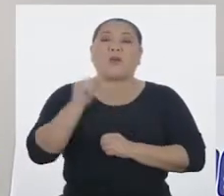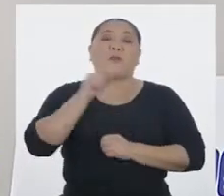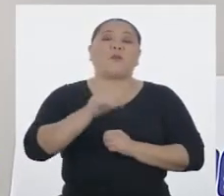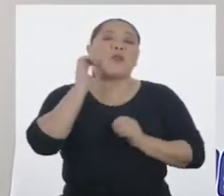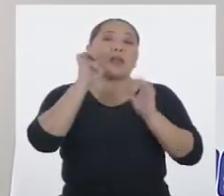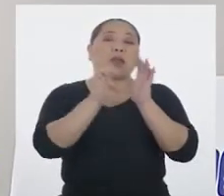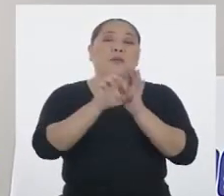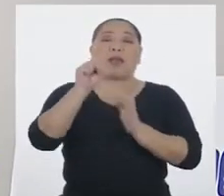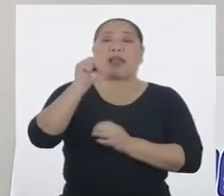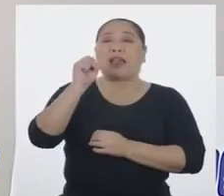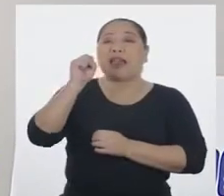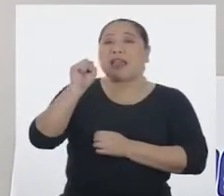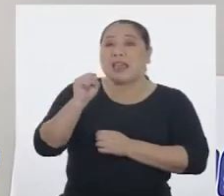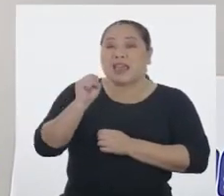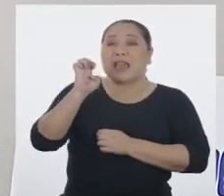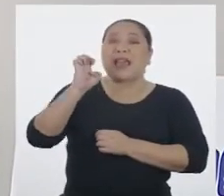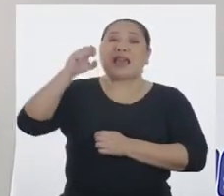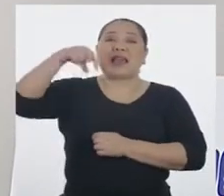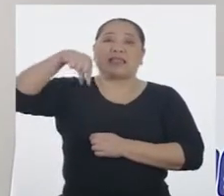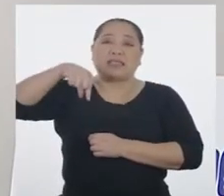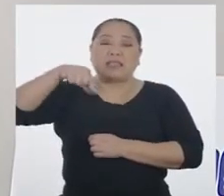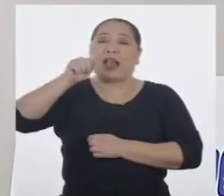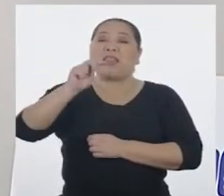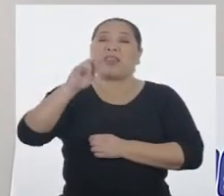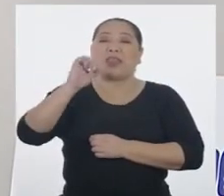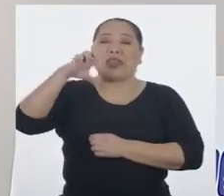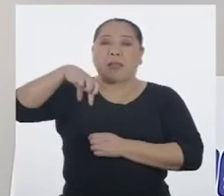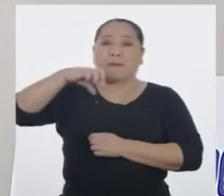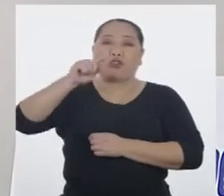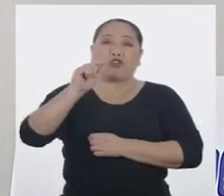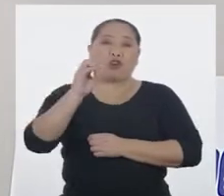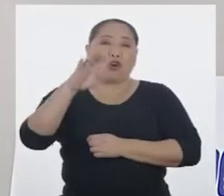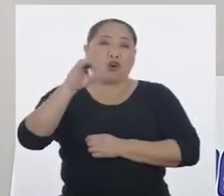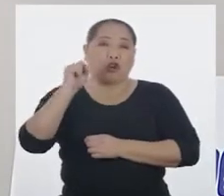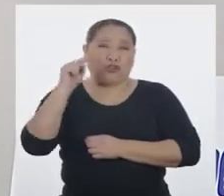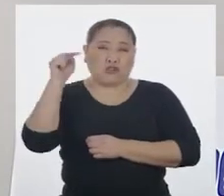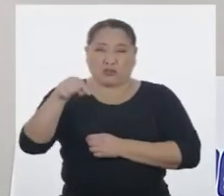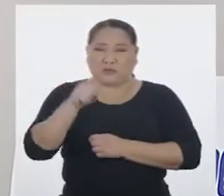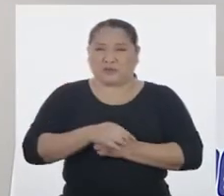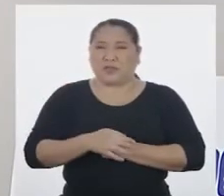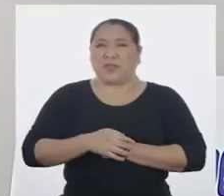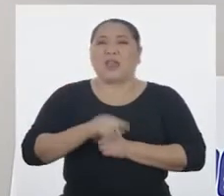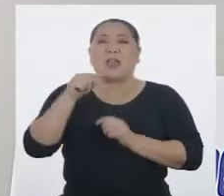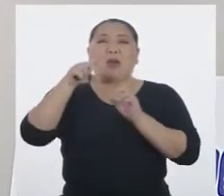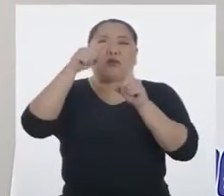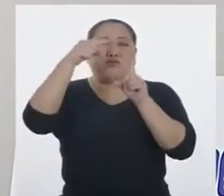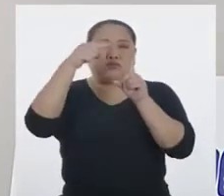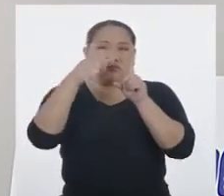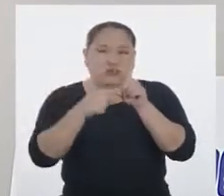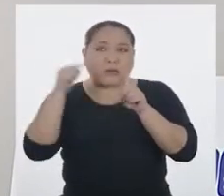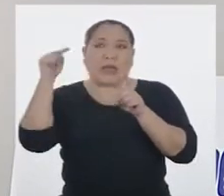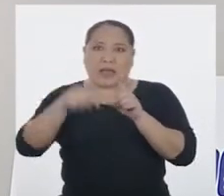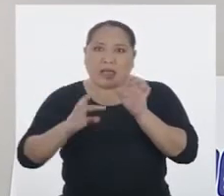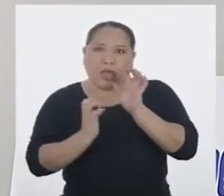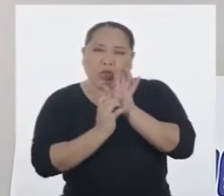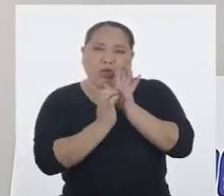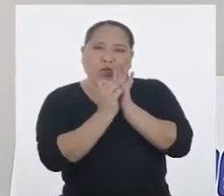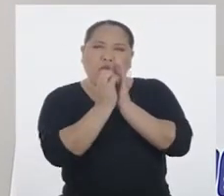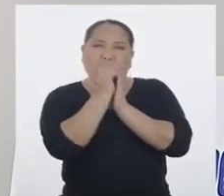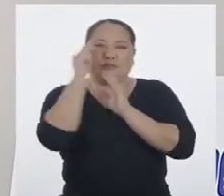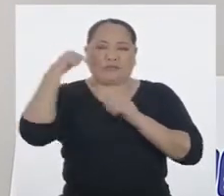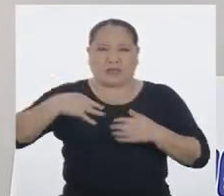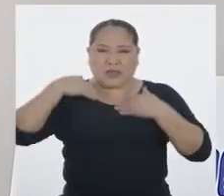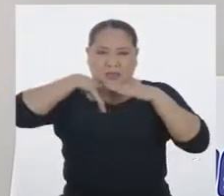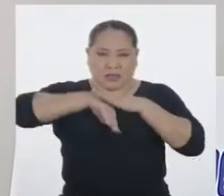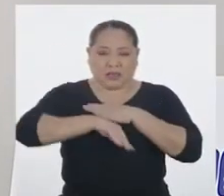el Streptococcus pneumoniae, que es el agente más frecuente en un invierno con bajas temperaturas. Las heladas afectan